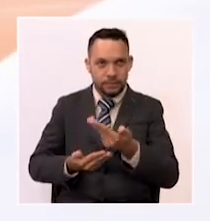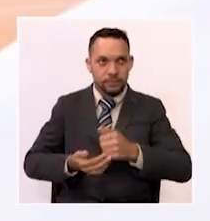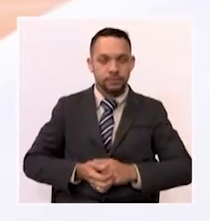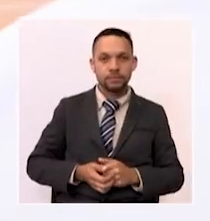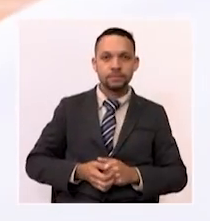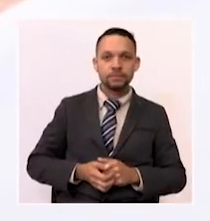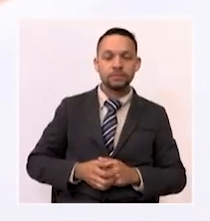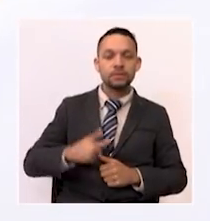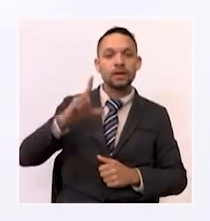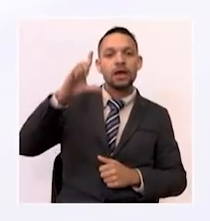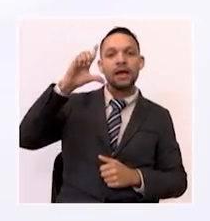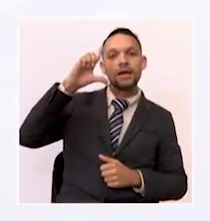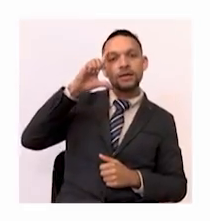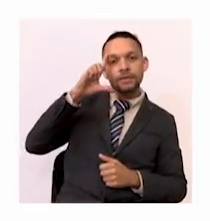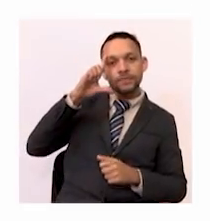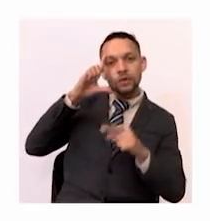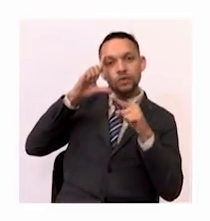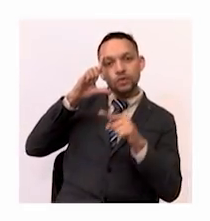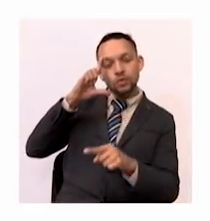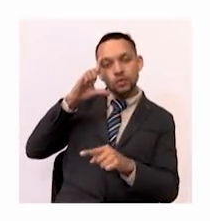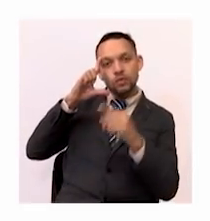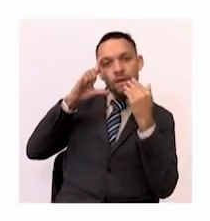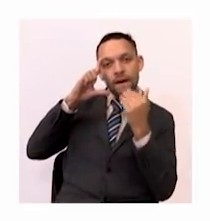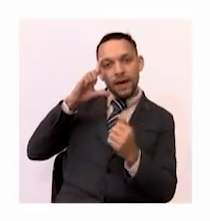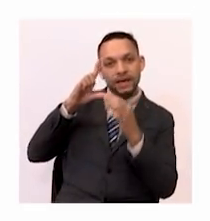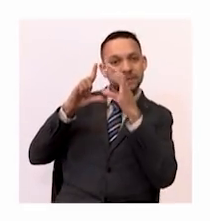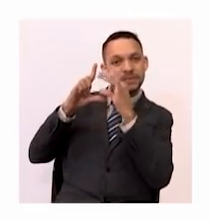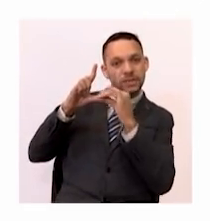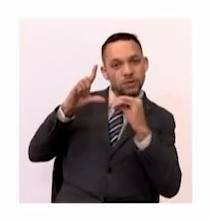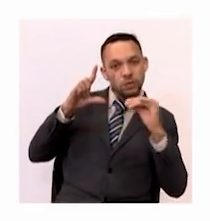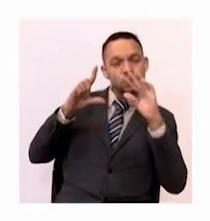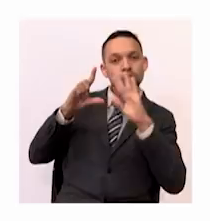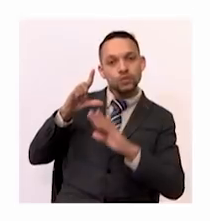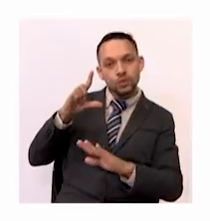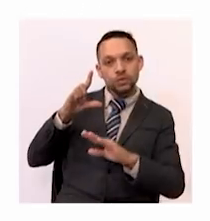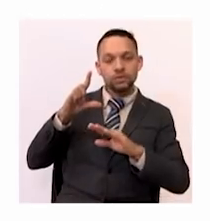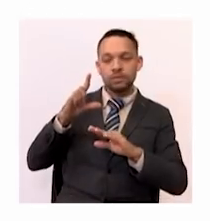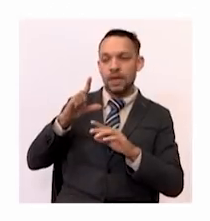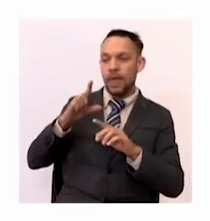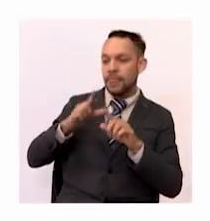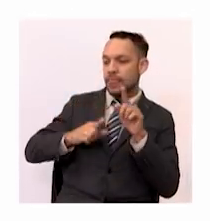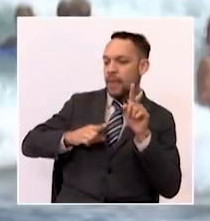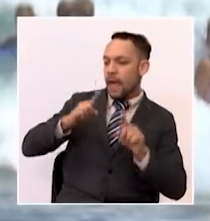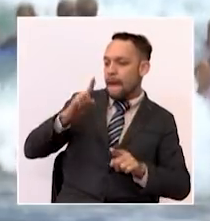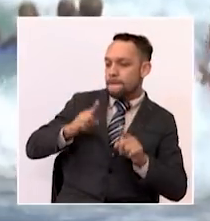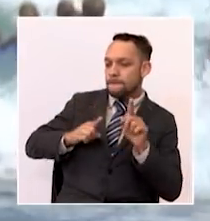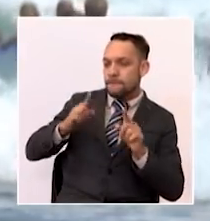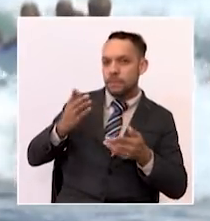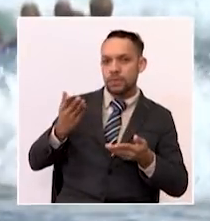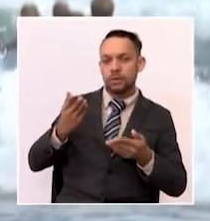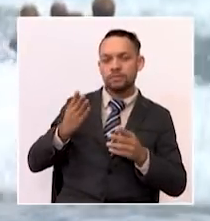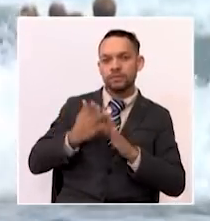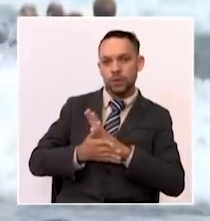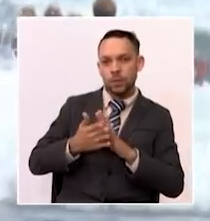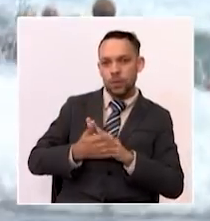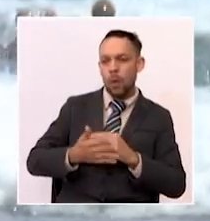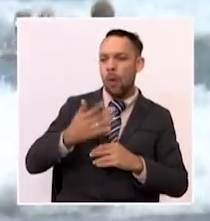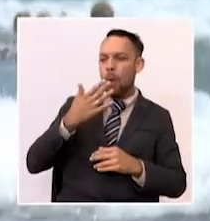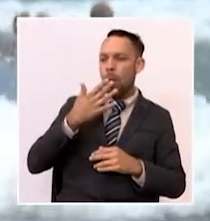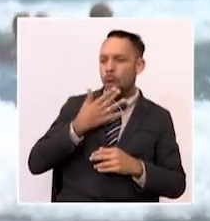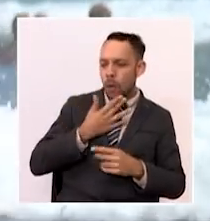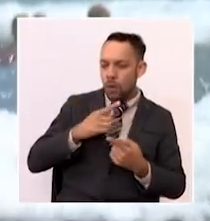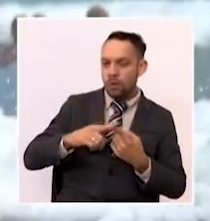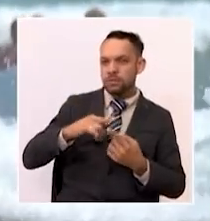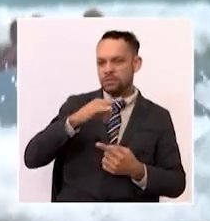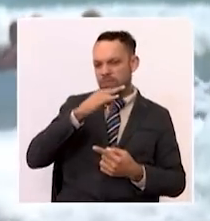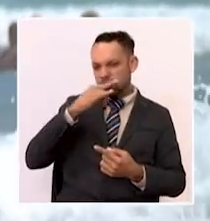flujo vaginal son todas aquellas secreciones que provienen de la vagina. Puede variar en función de su consistencia, color y olor. Si se